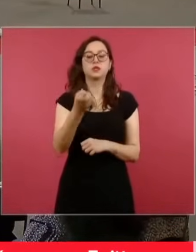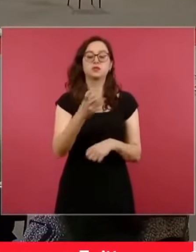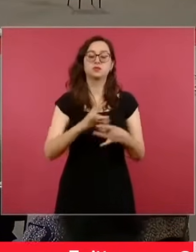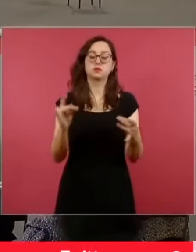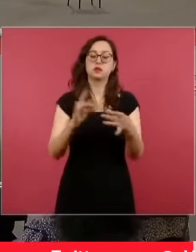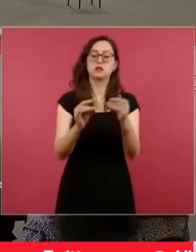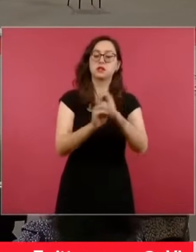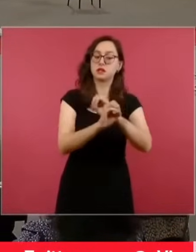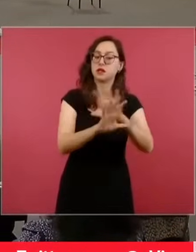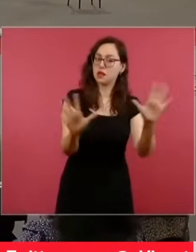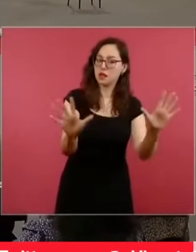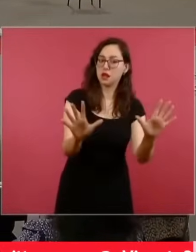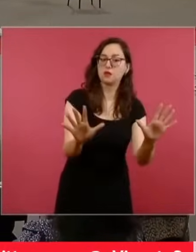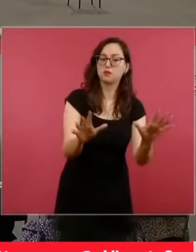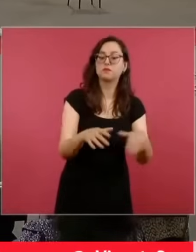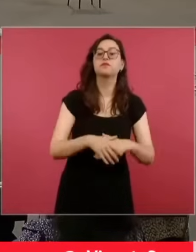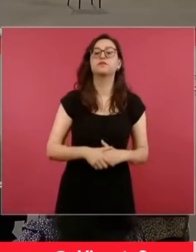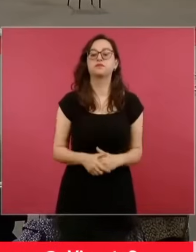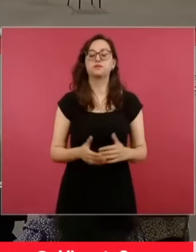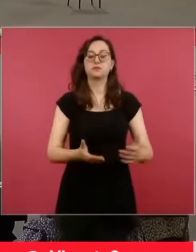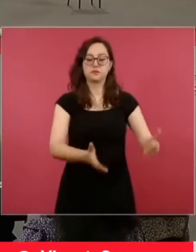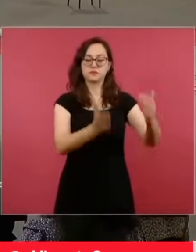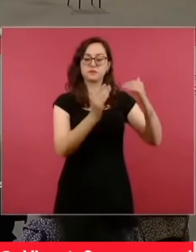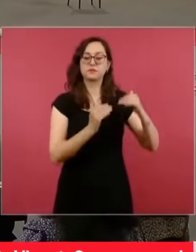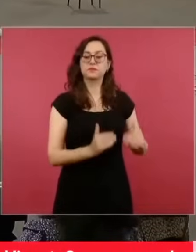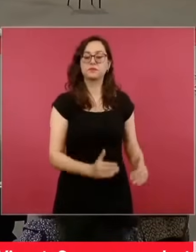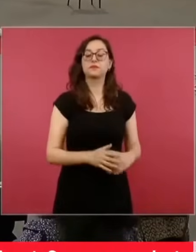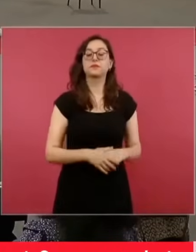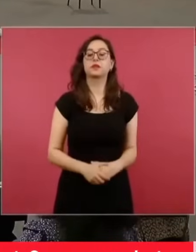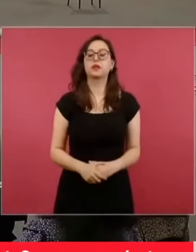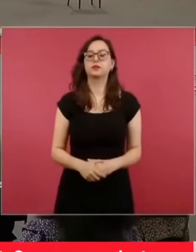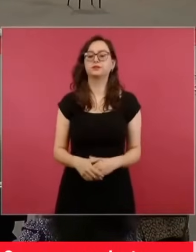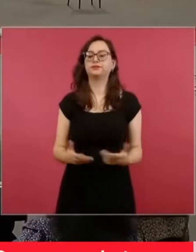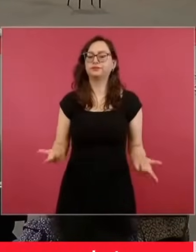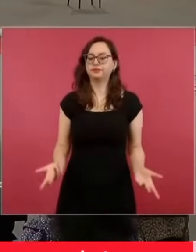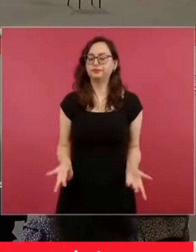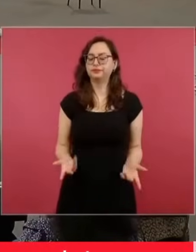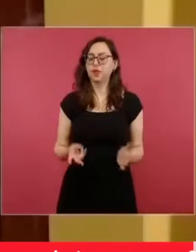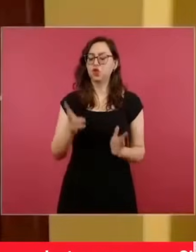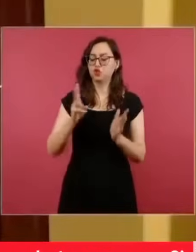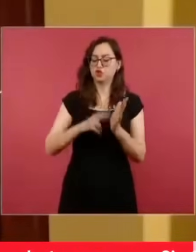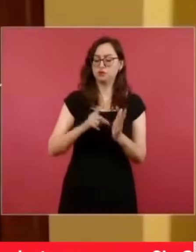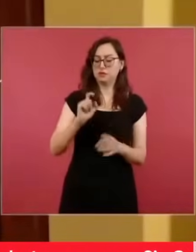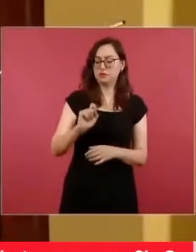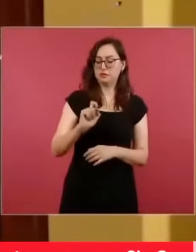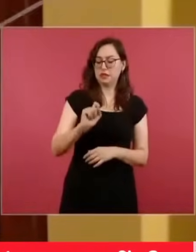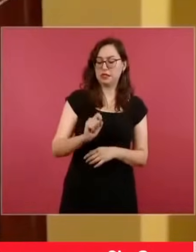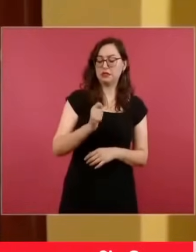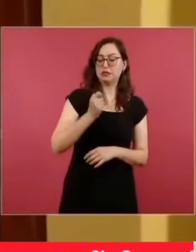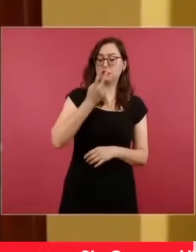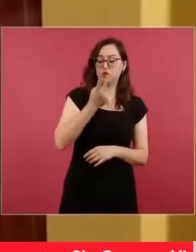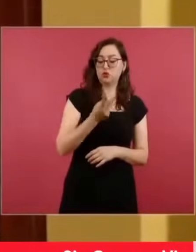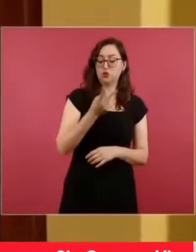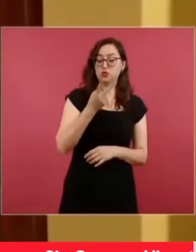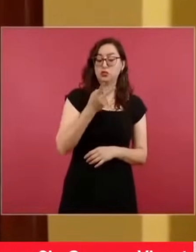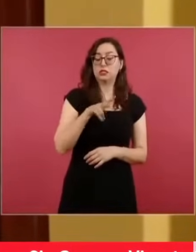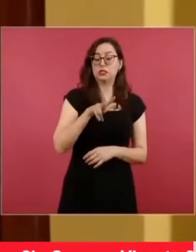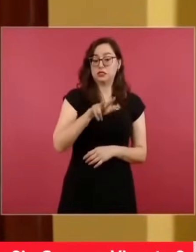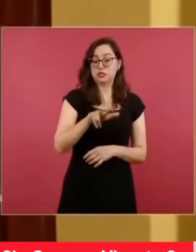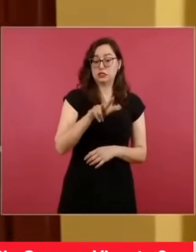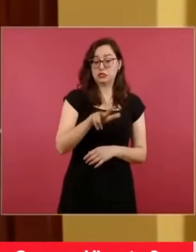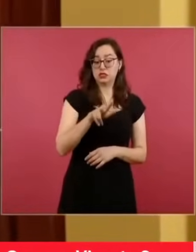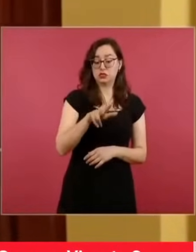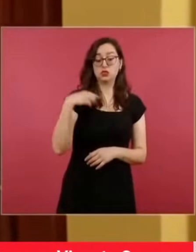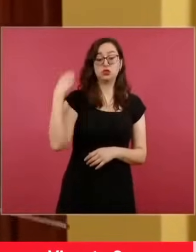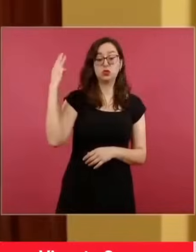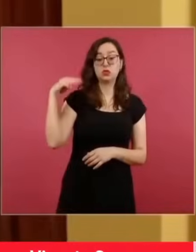la corrupción estos años? Miren, desde el 18 de marzo de 2022 pusimos en el Internet